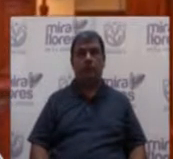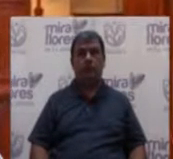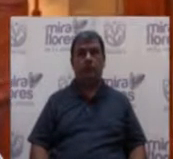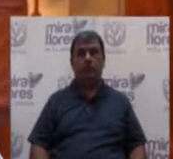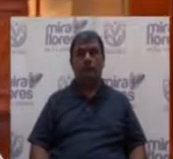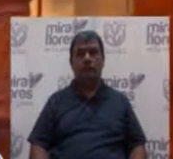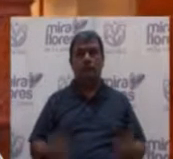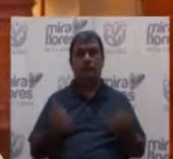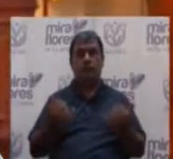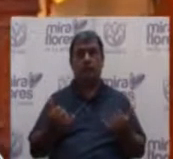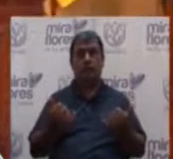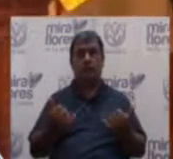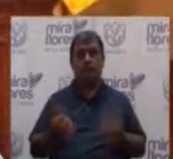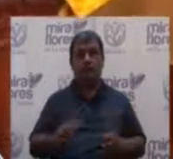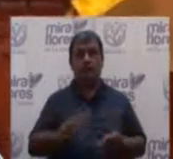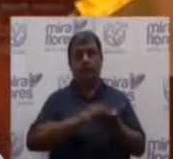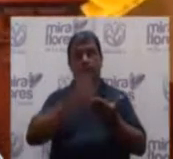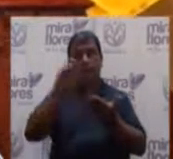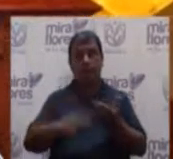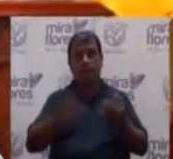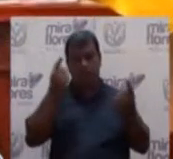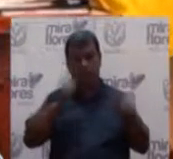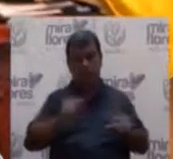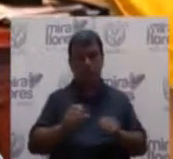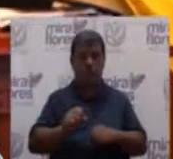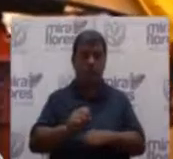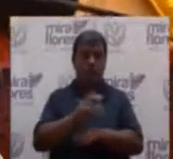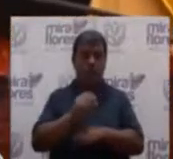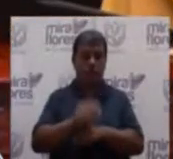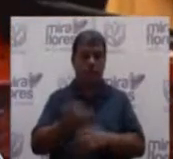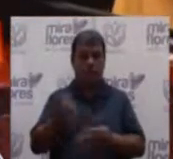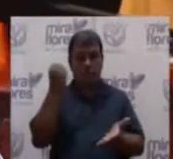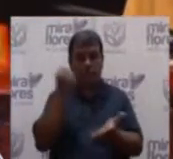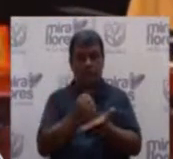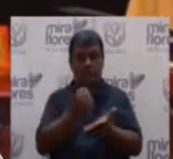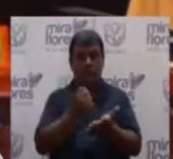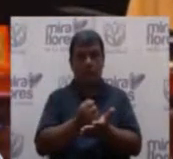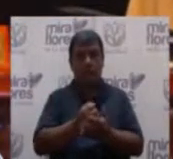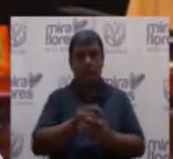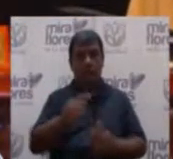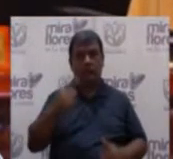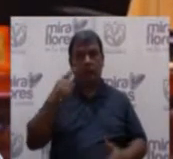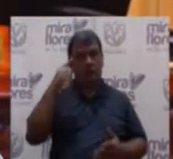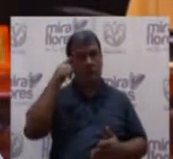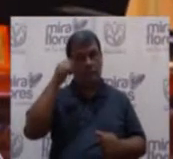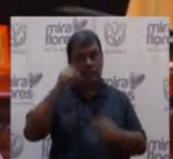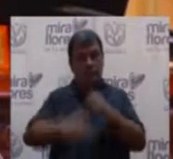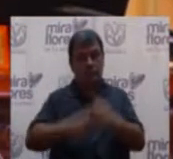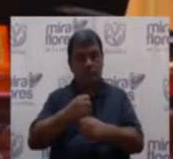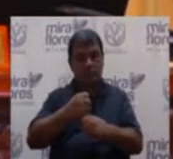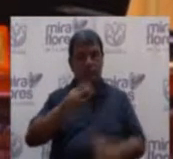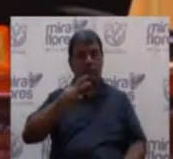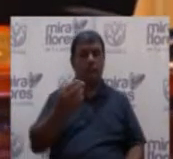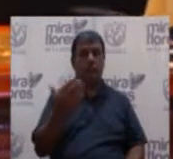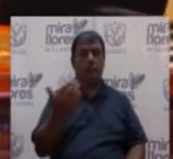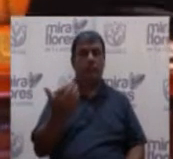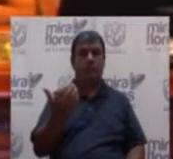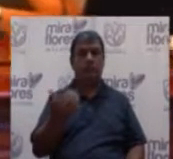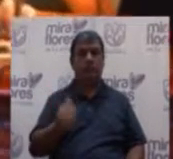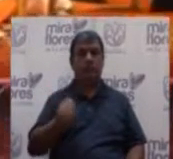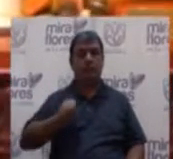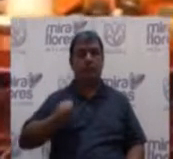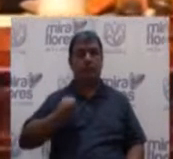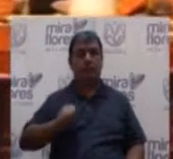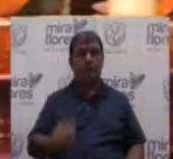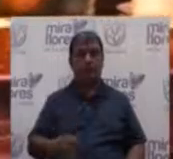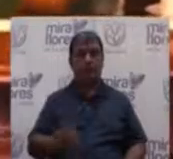Orden del día. Proyecto de acuerdo de consejo que aprueba la memoria anual 2015 de la Municipalidad de Miraflores.